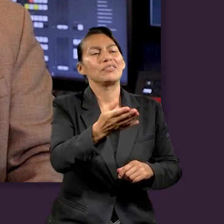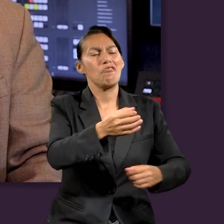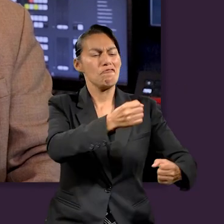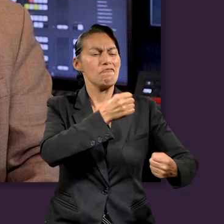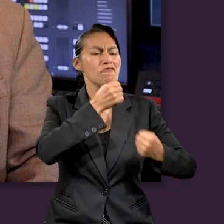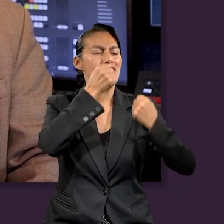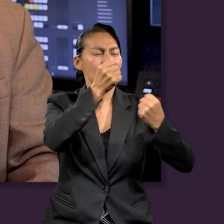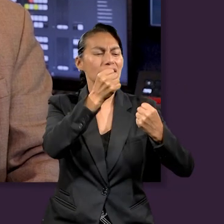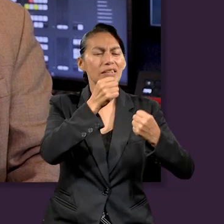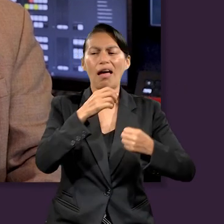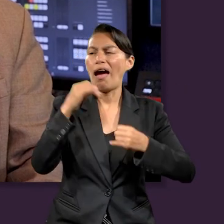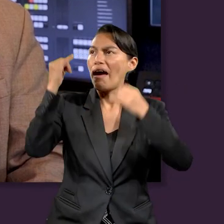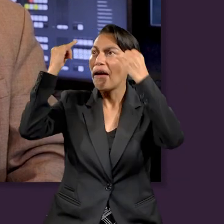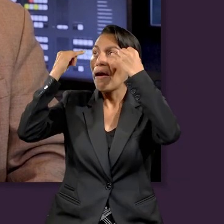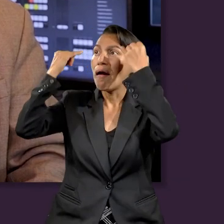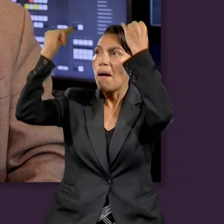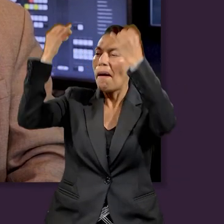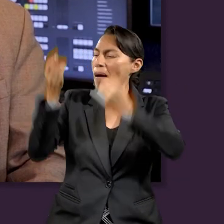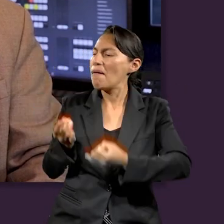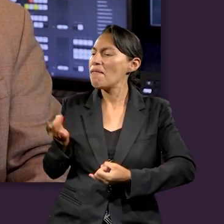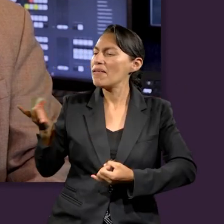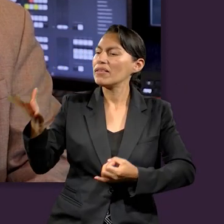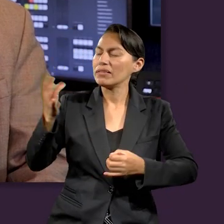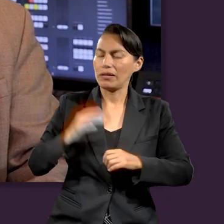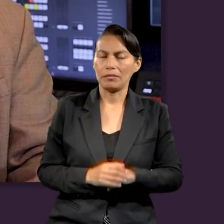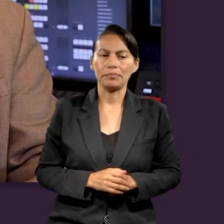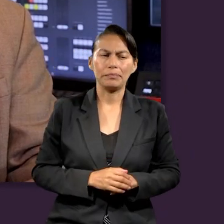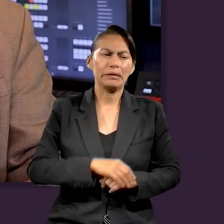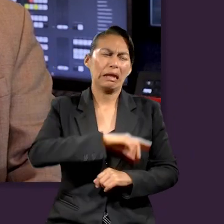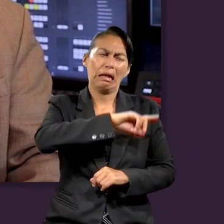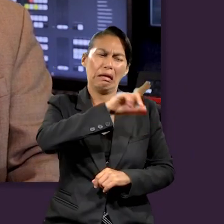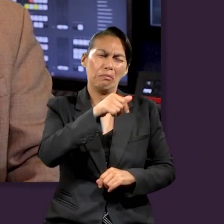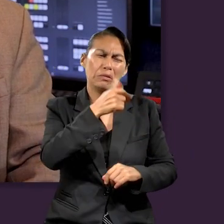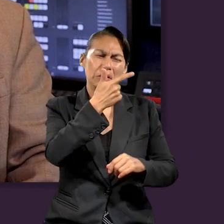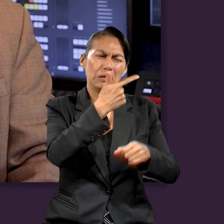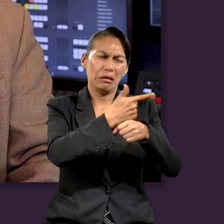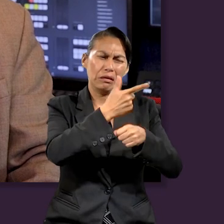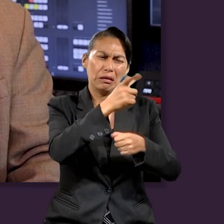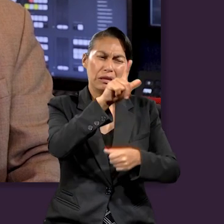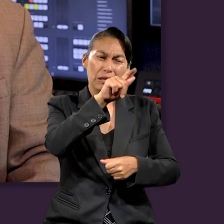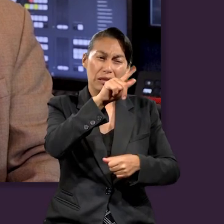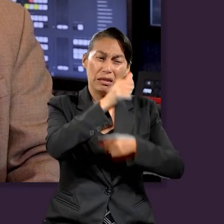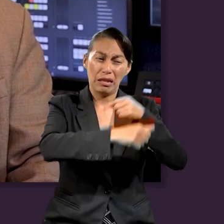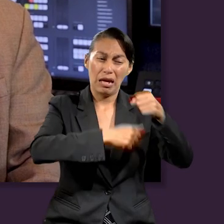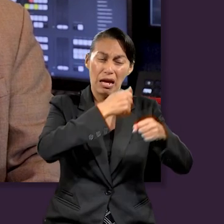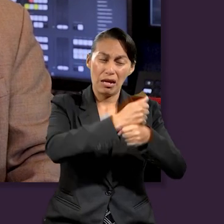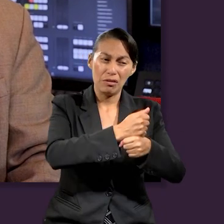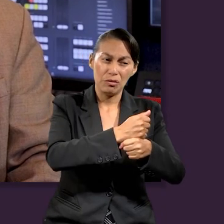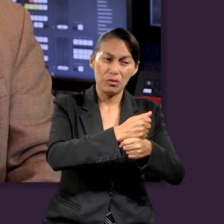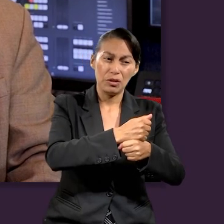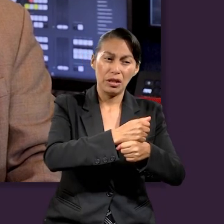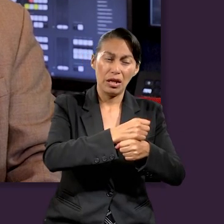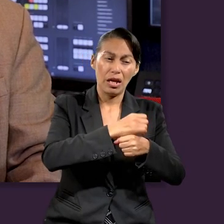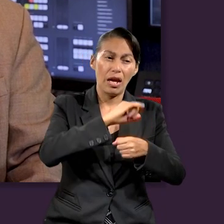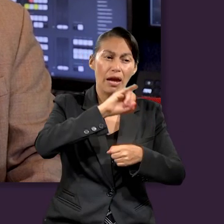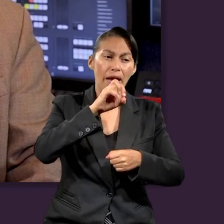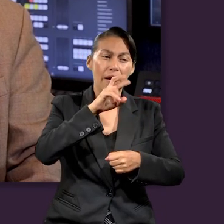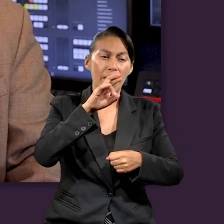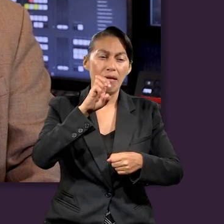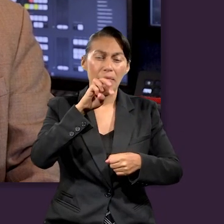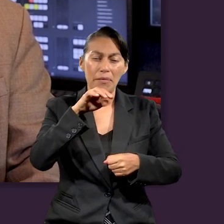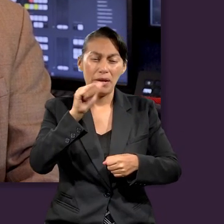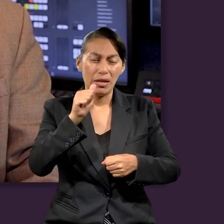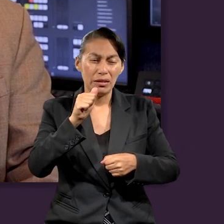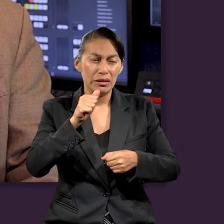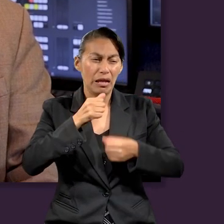porque habían vencido al Dios Jehová. Cuando Dios libera a su pueblo después de los 70 años del cautiverio anunciado por